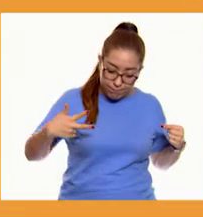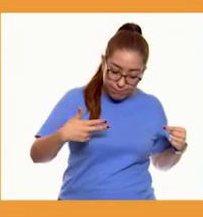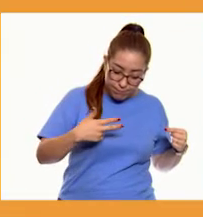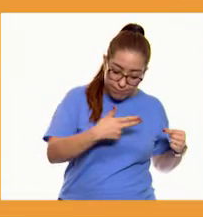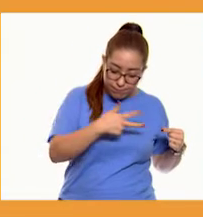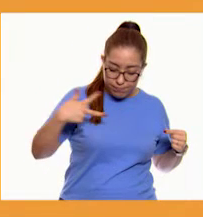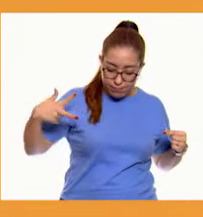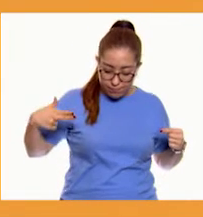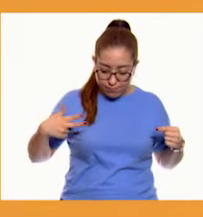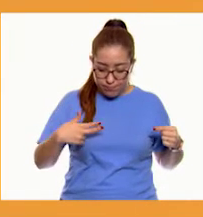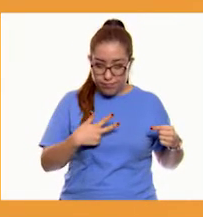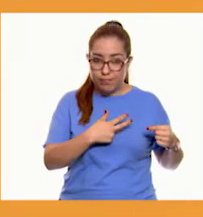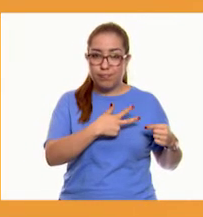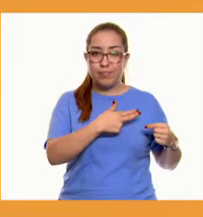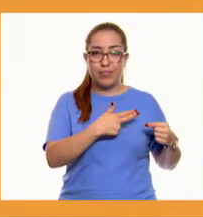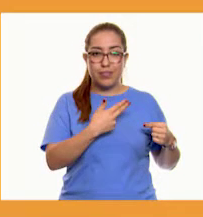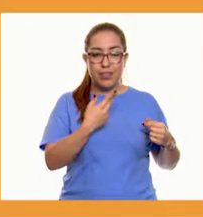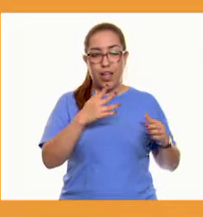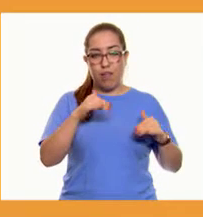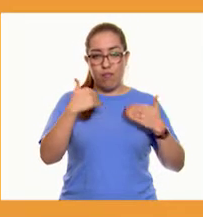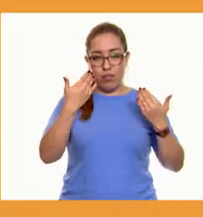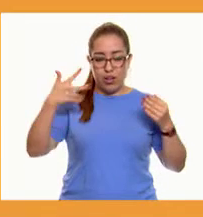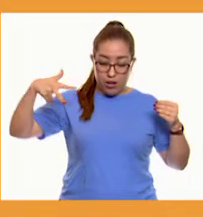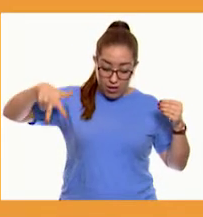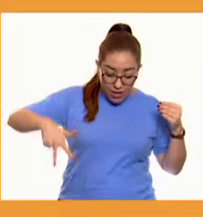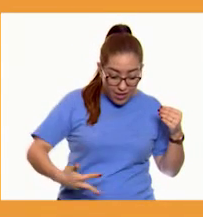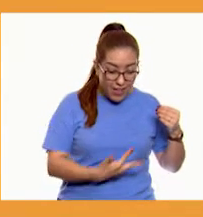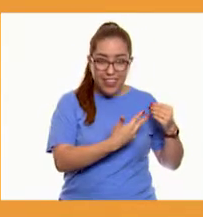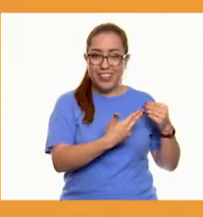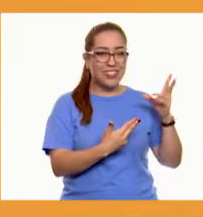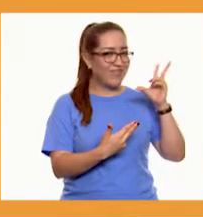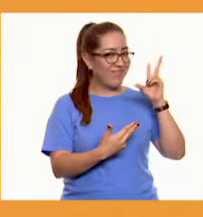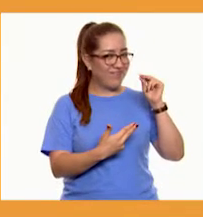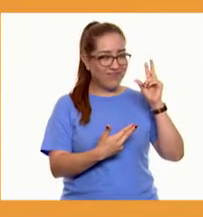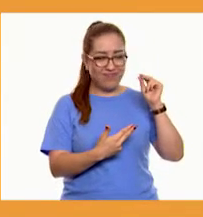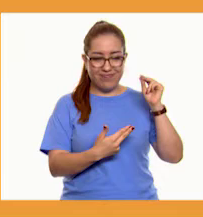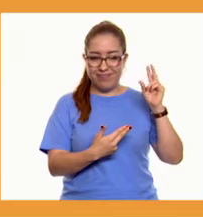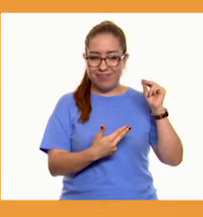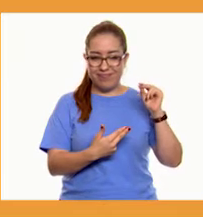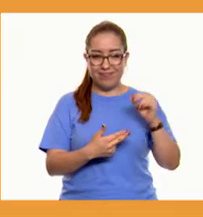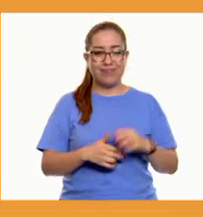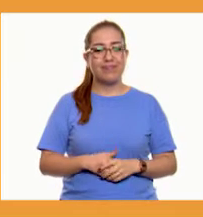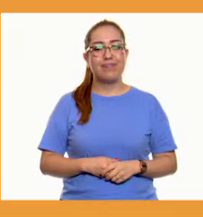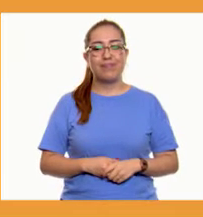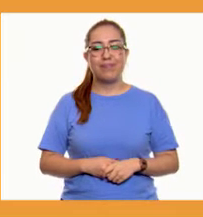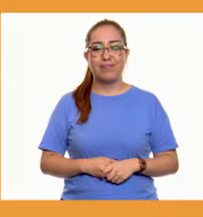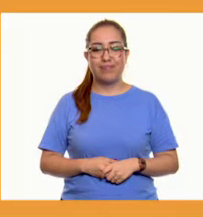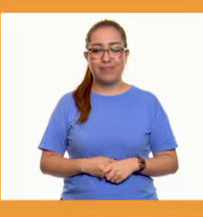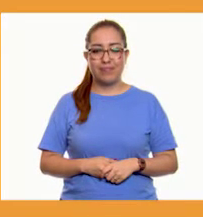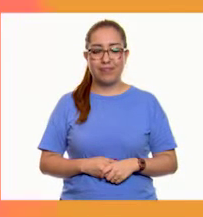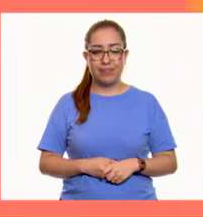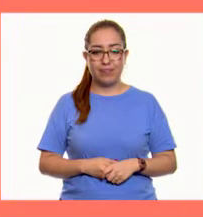marcaste. Asegúrate de cortar por fuera de la playera. No introduzcas las tijeras en ella.